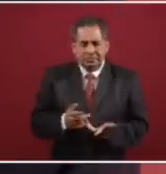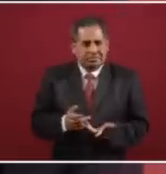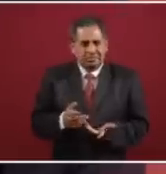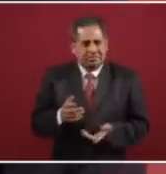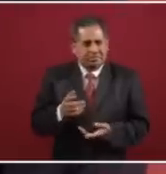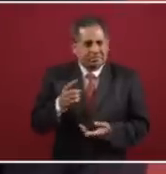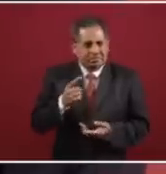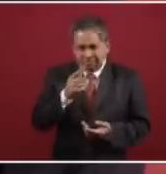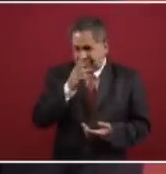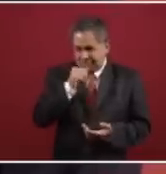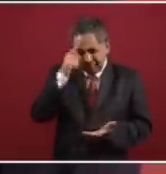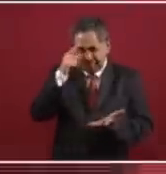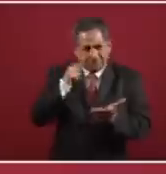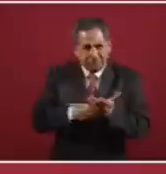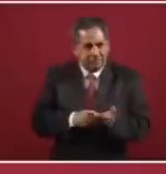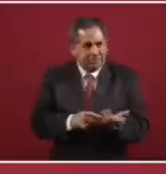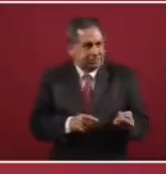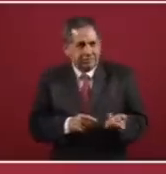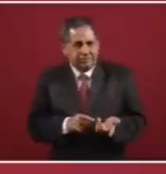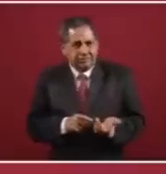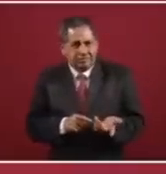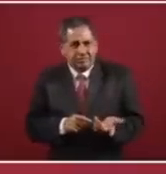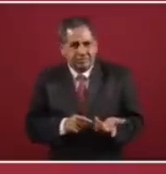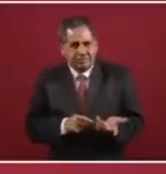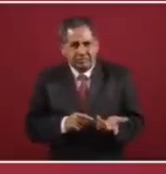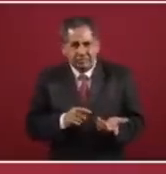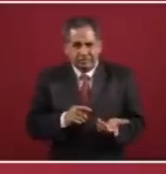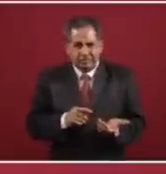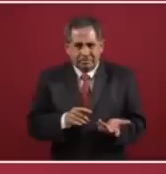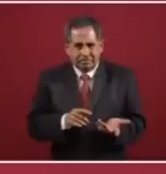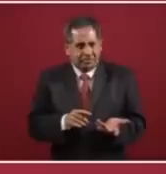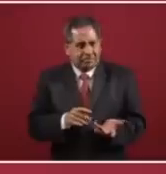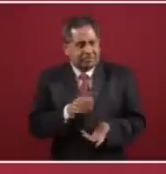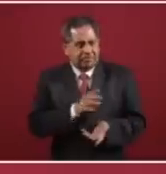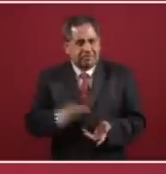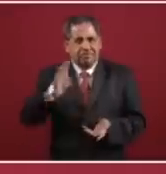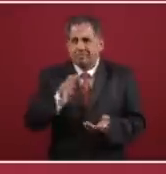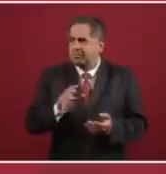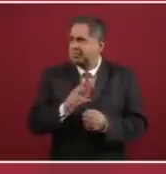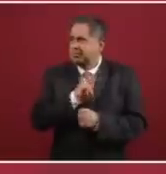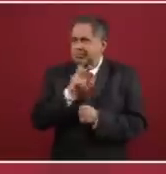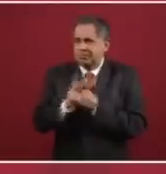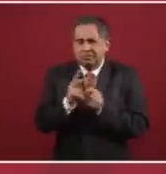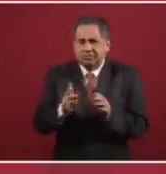increíble de que suceda en nuestro país.